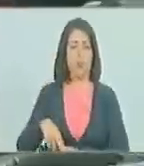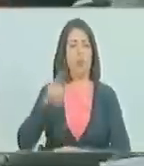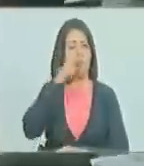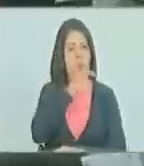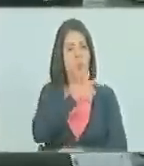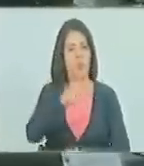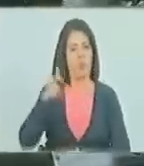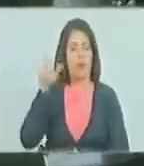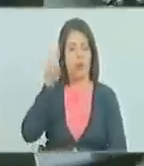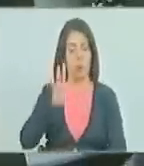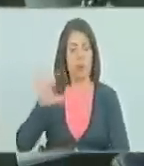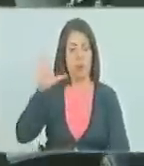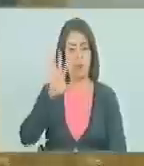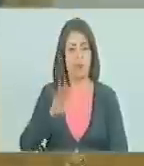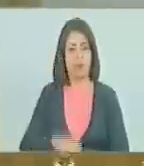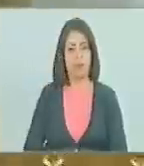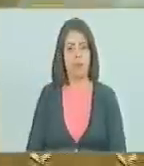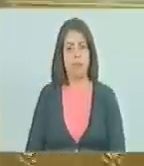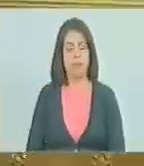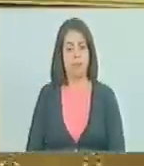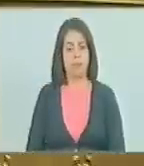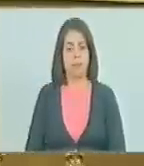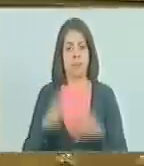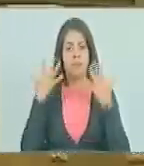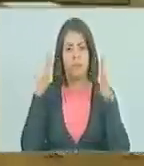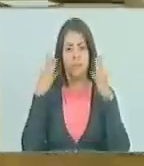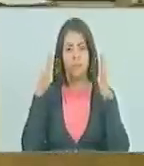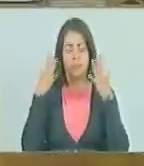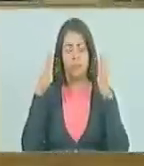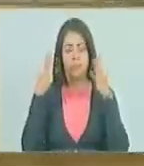pueblo venezolano.